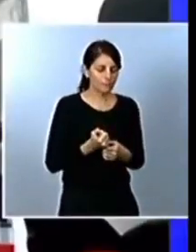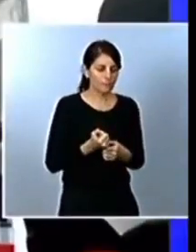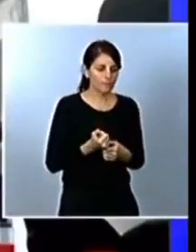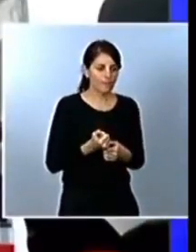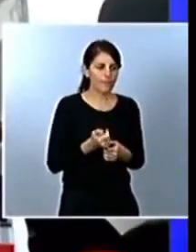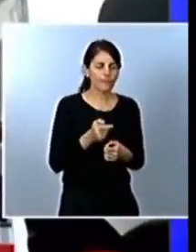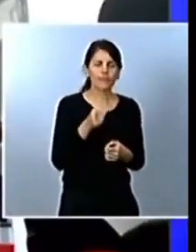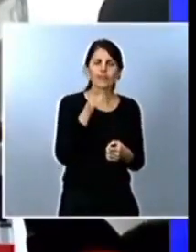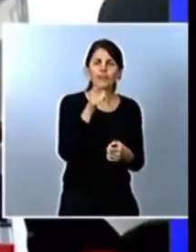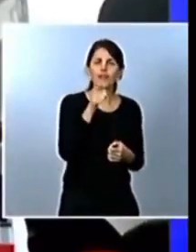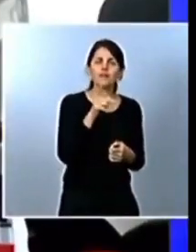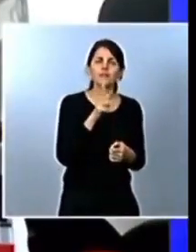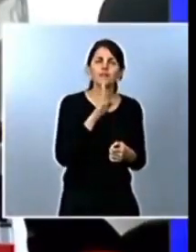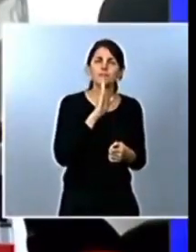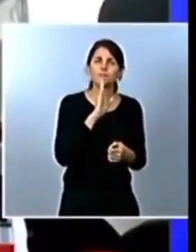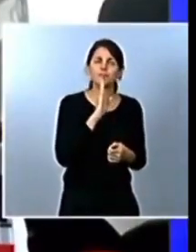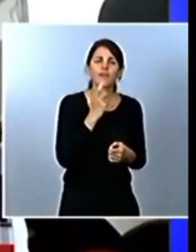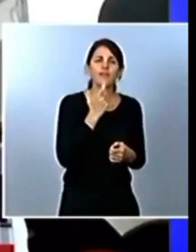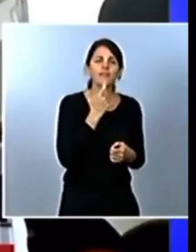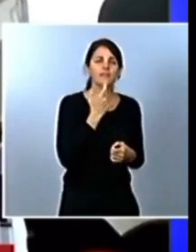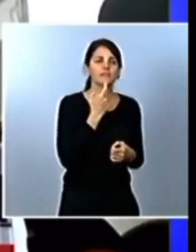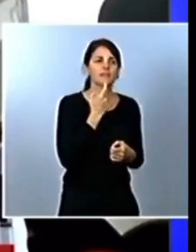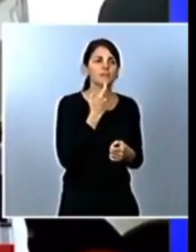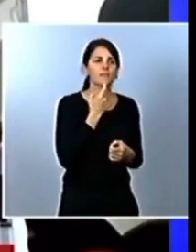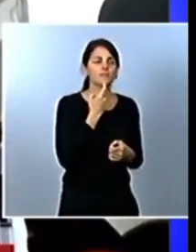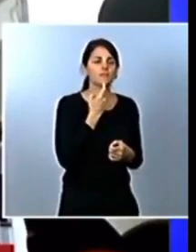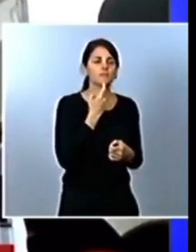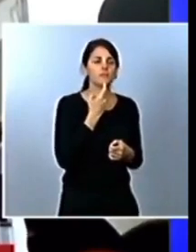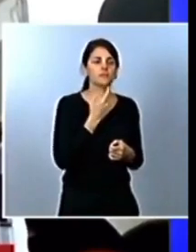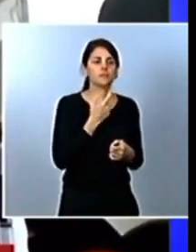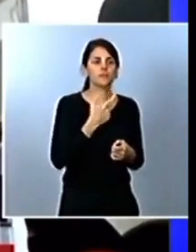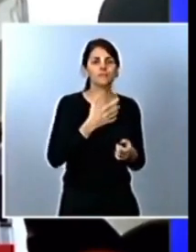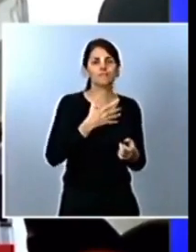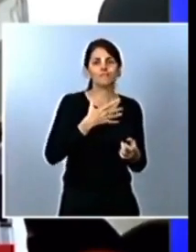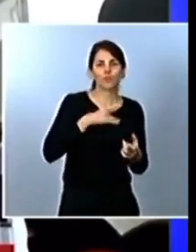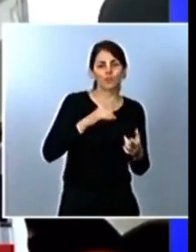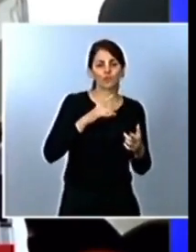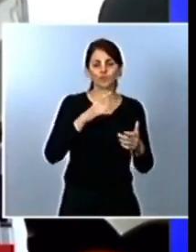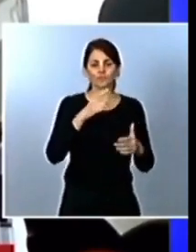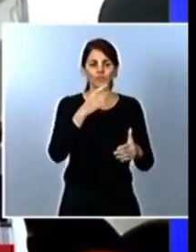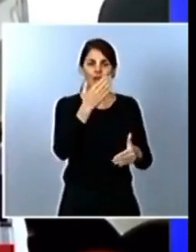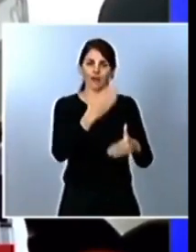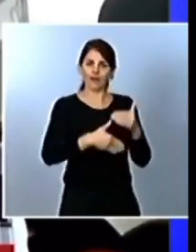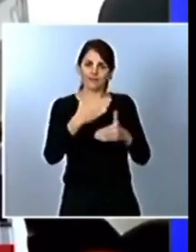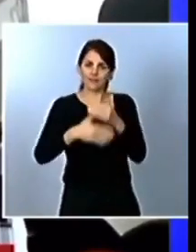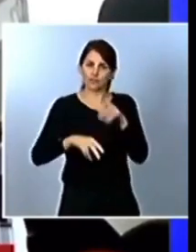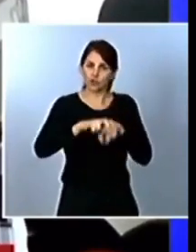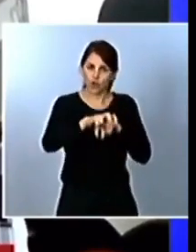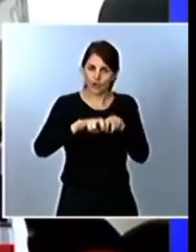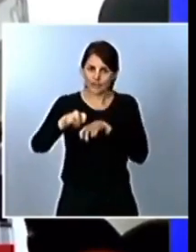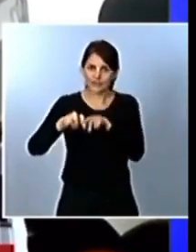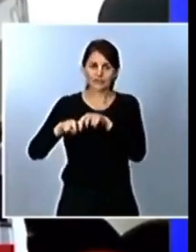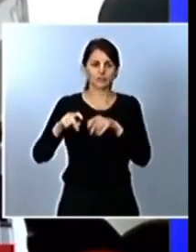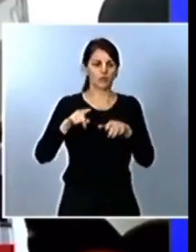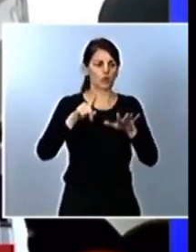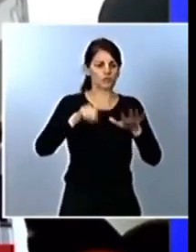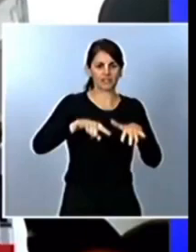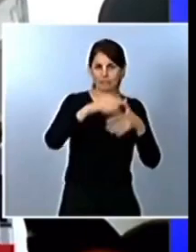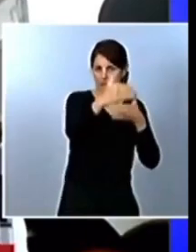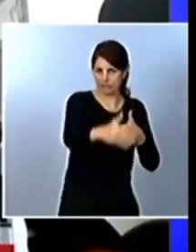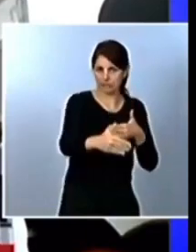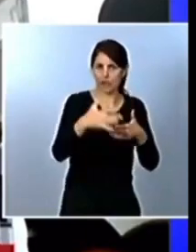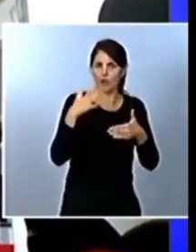modular las consecuencias, las restricciones a lo largo de estos 6 meses en los que se pueda prorrogar el estado de